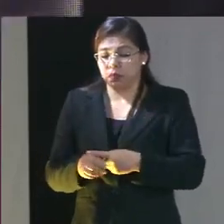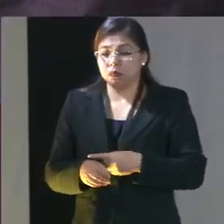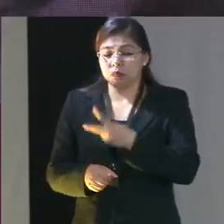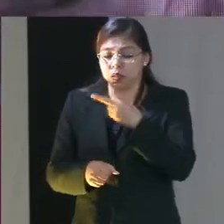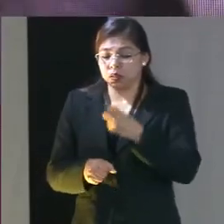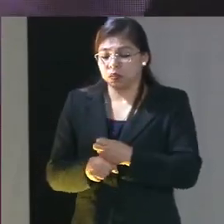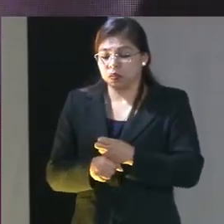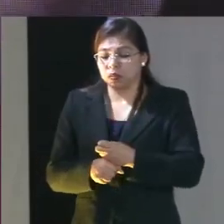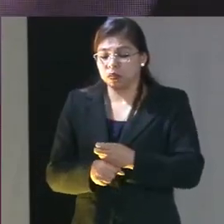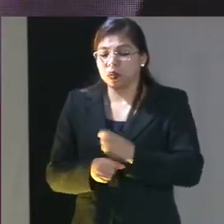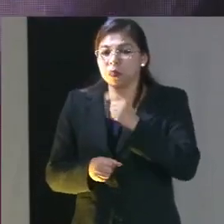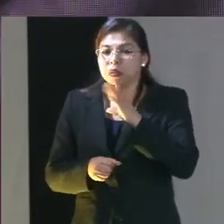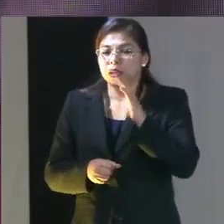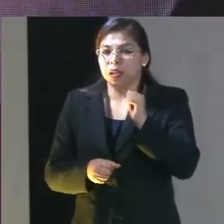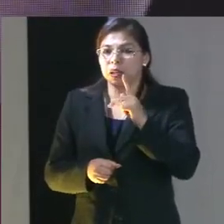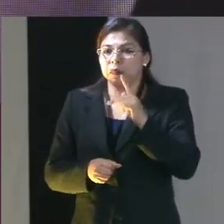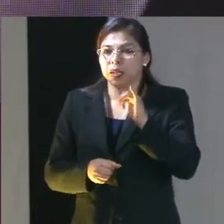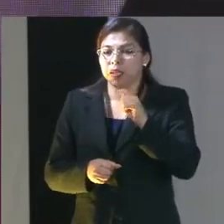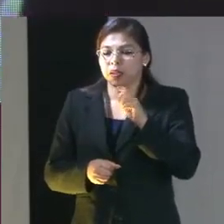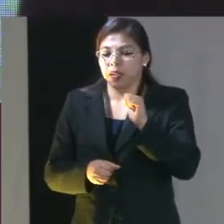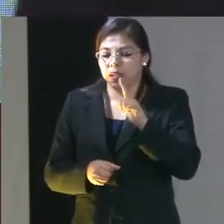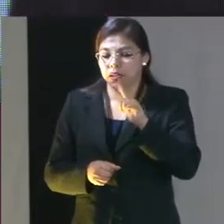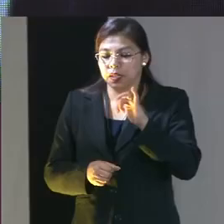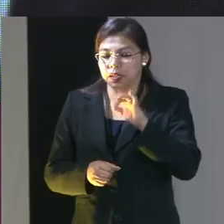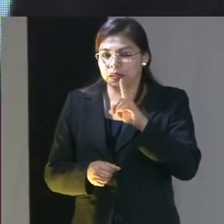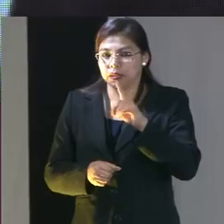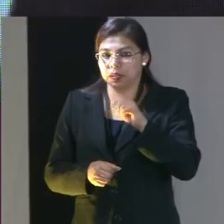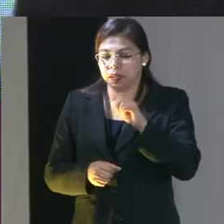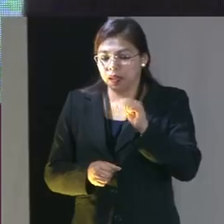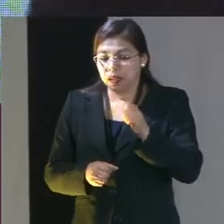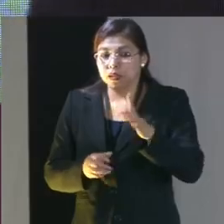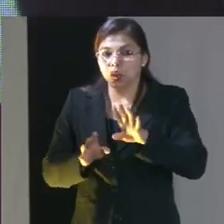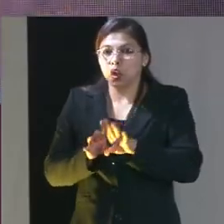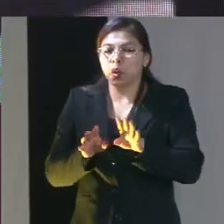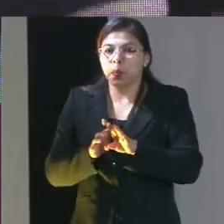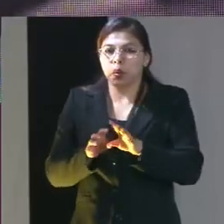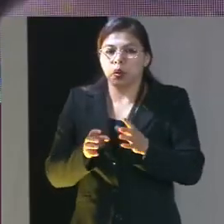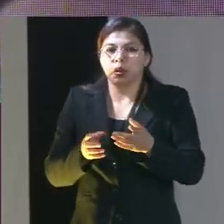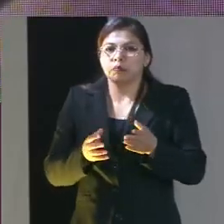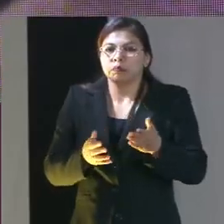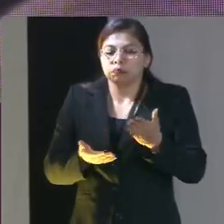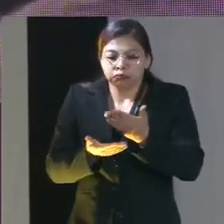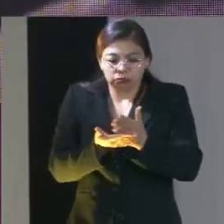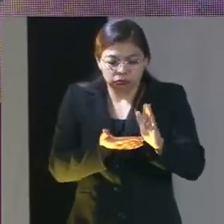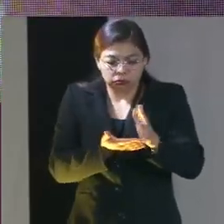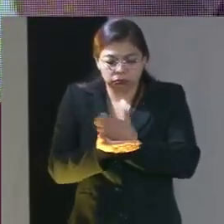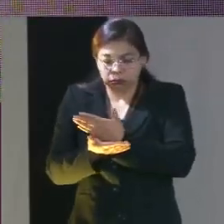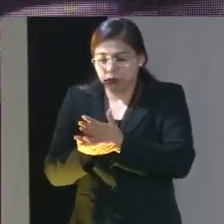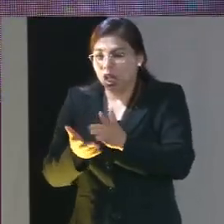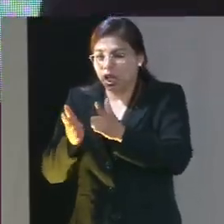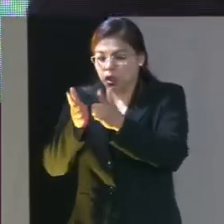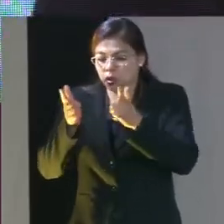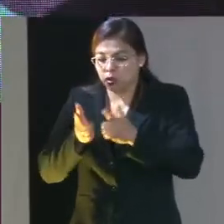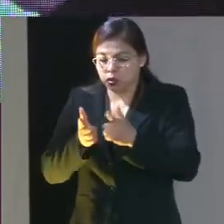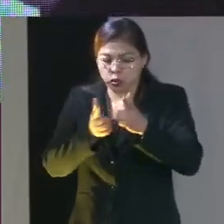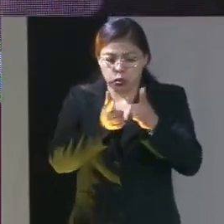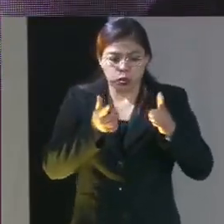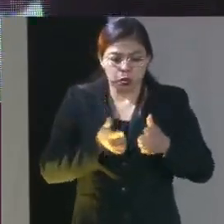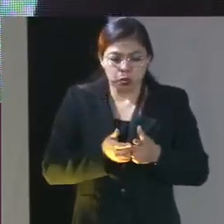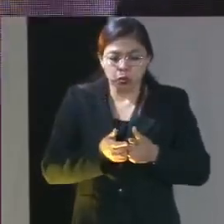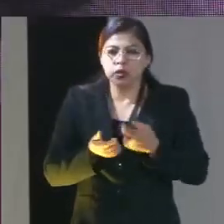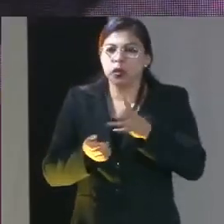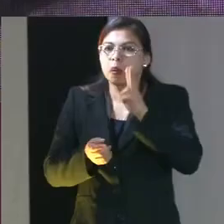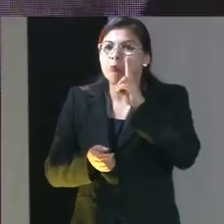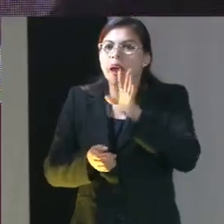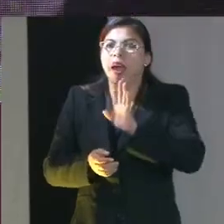Pero segundo, porque la dominación capitalista implica una separación de clases, ahora sí de clases, que hace que la opresión del pueblo sea